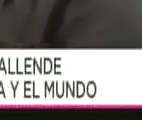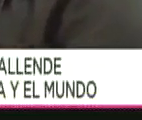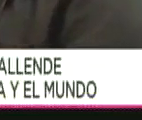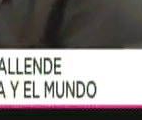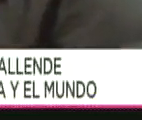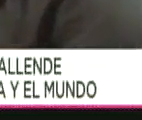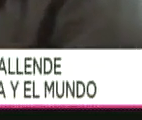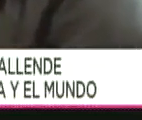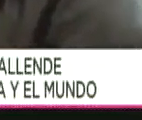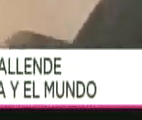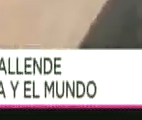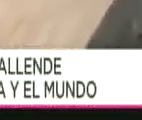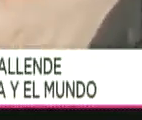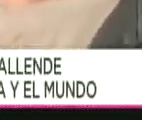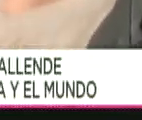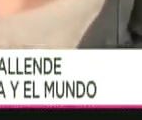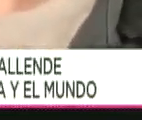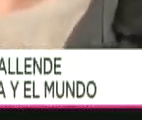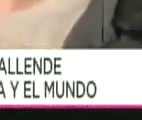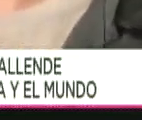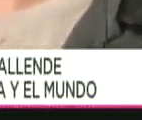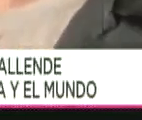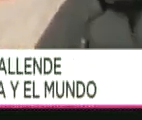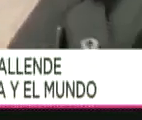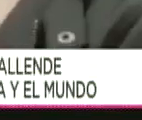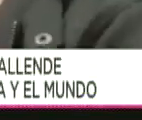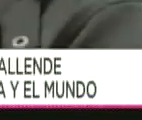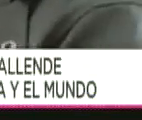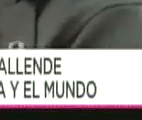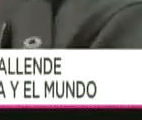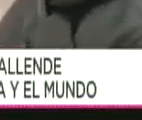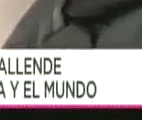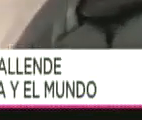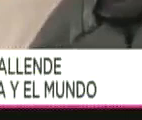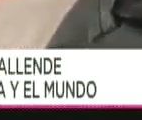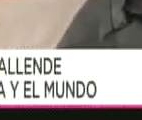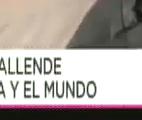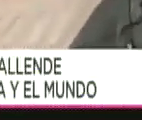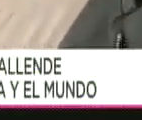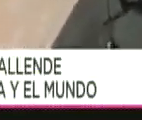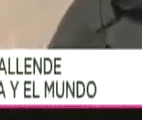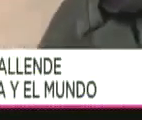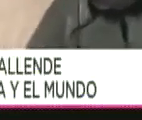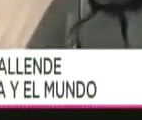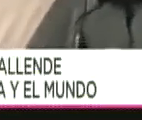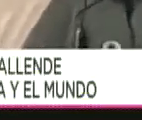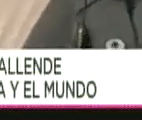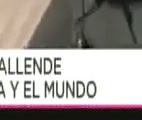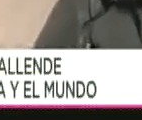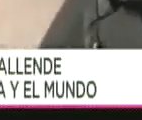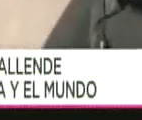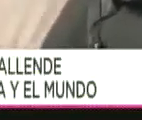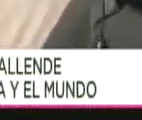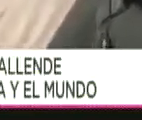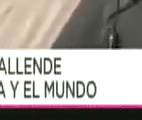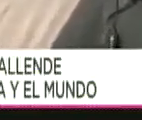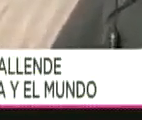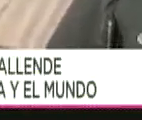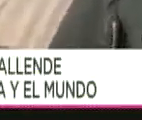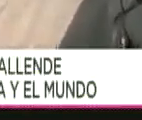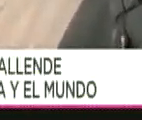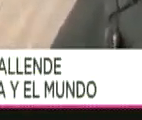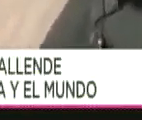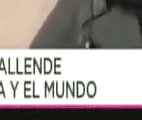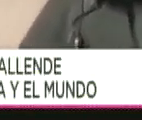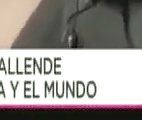los ejércitos, las fuerzas armadas de un país responden a los intereses de clase de la oligarquía, de las